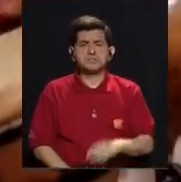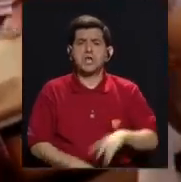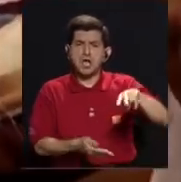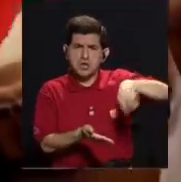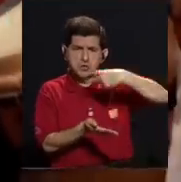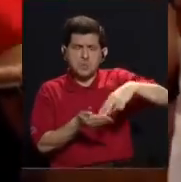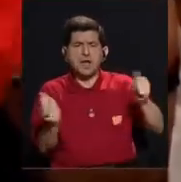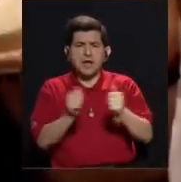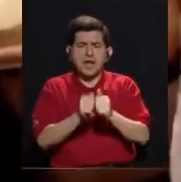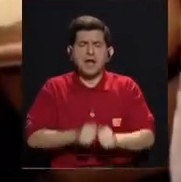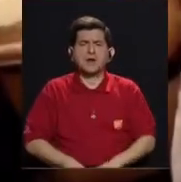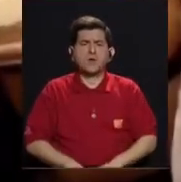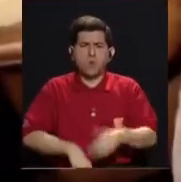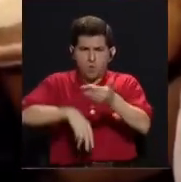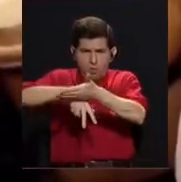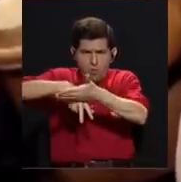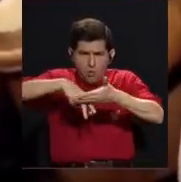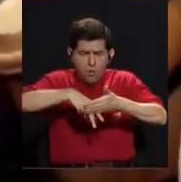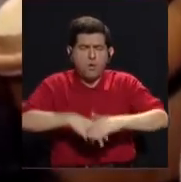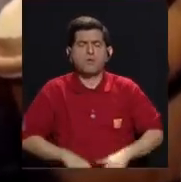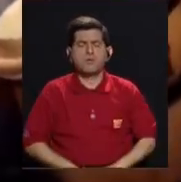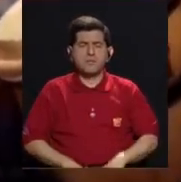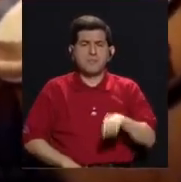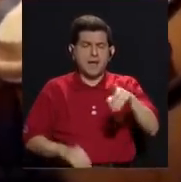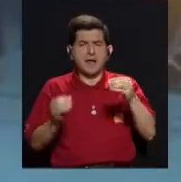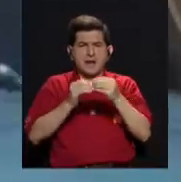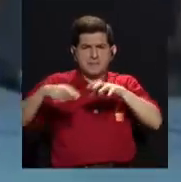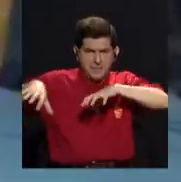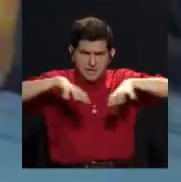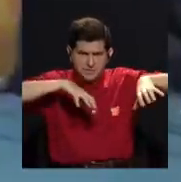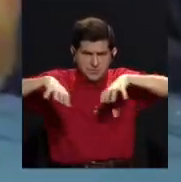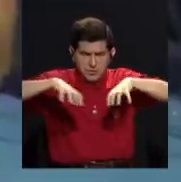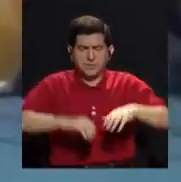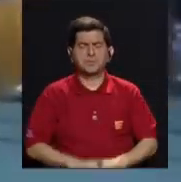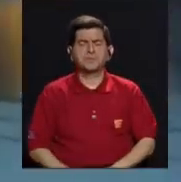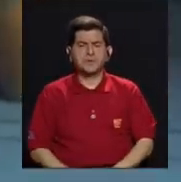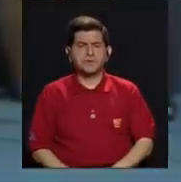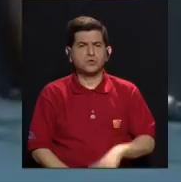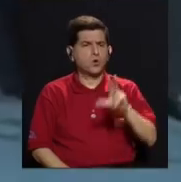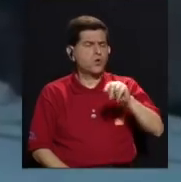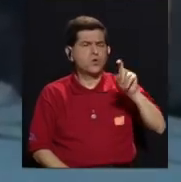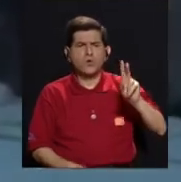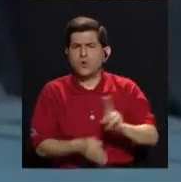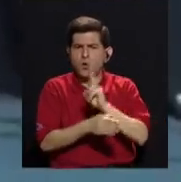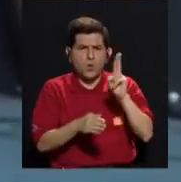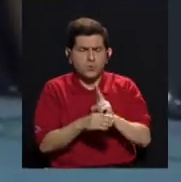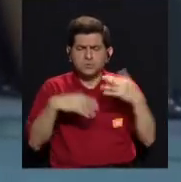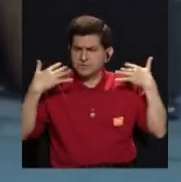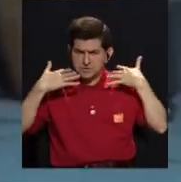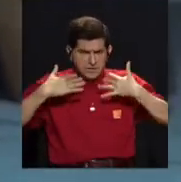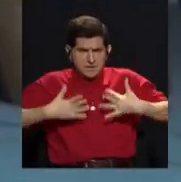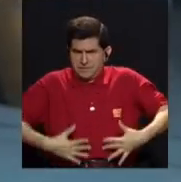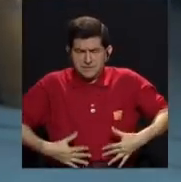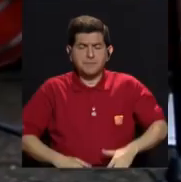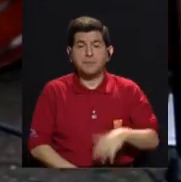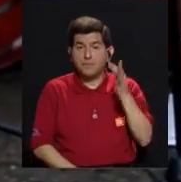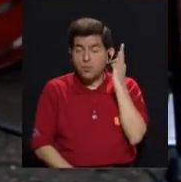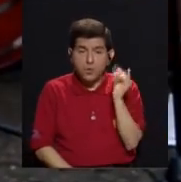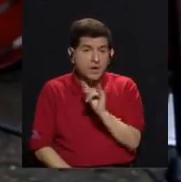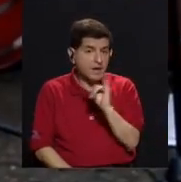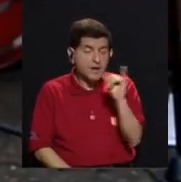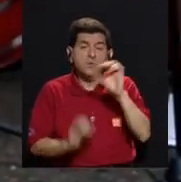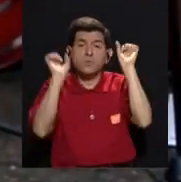con una falda para hacer los movimientos más vistosos tenemos no hay que utilizar digamos la vestimenta así que también la mujer